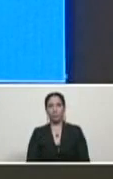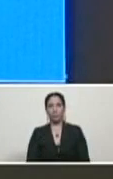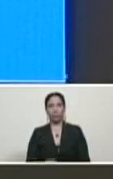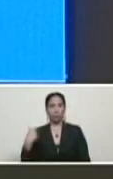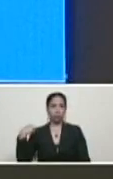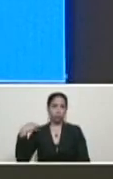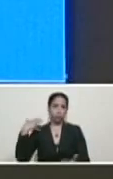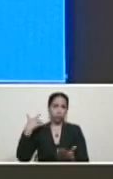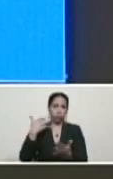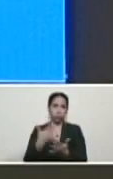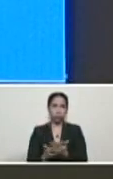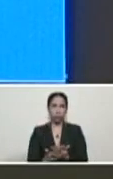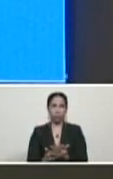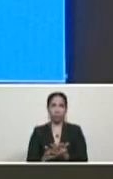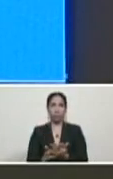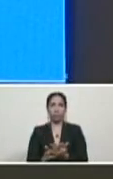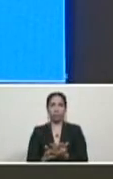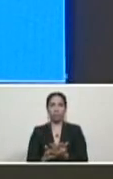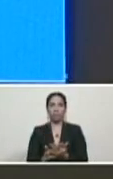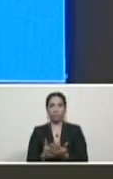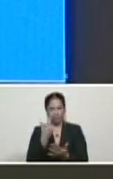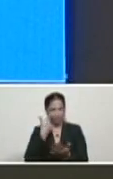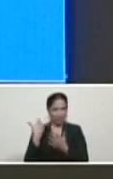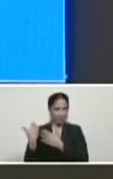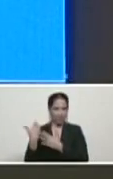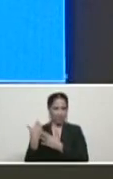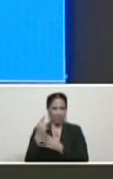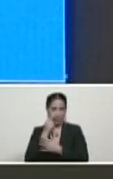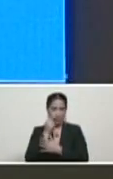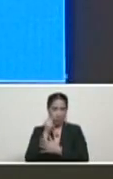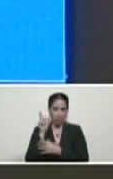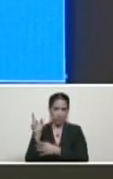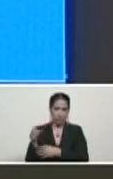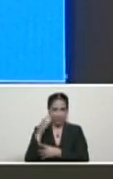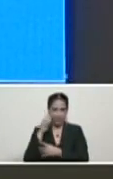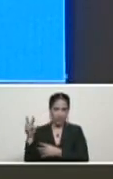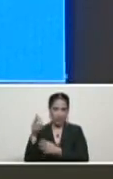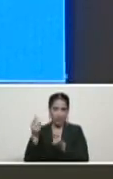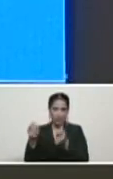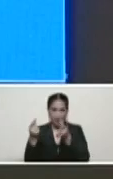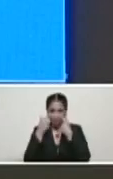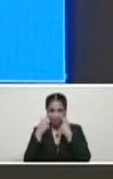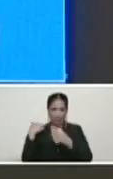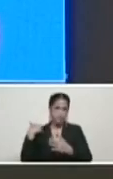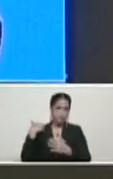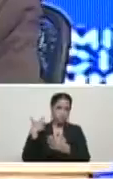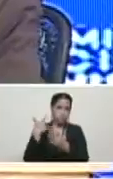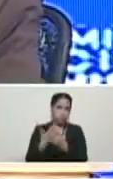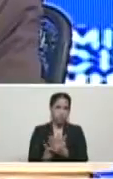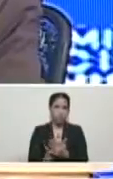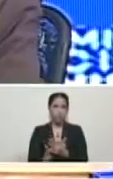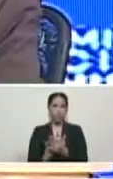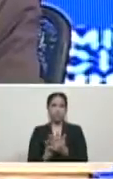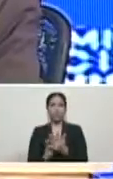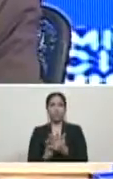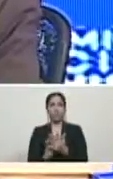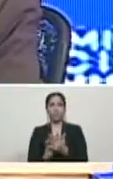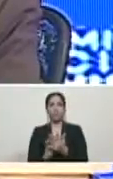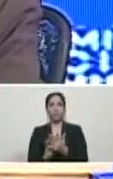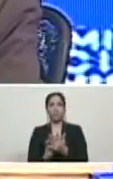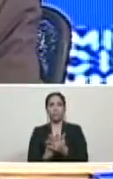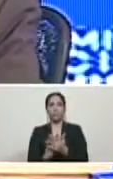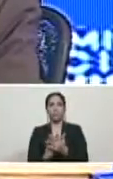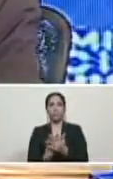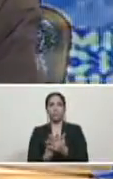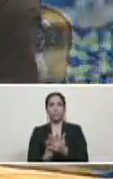tiempo, señor Pedro Calzadilla. Durante mucho tiempo, el